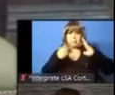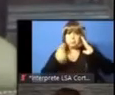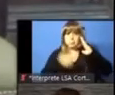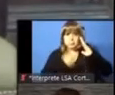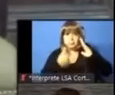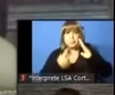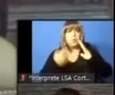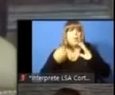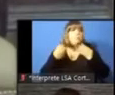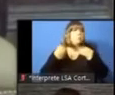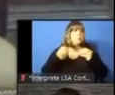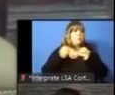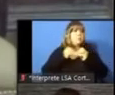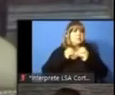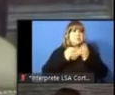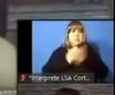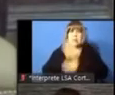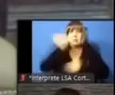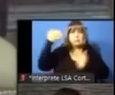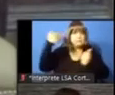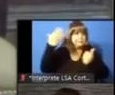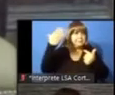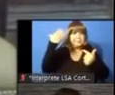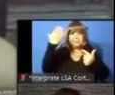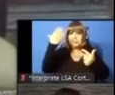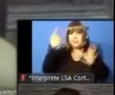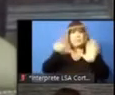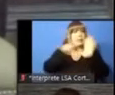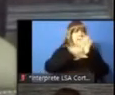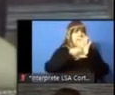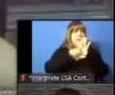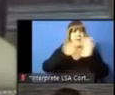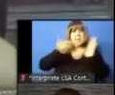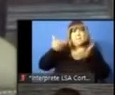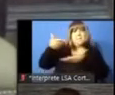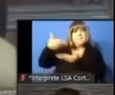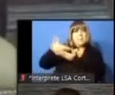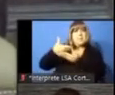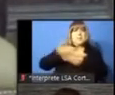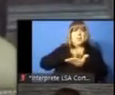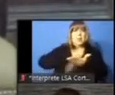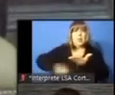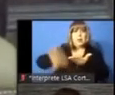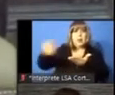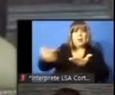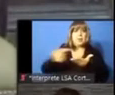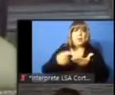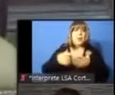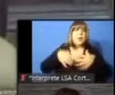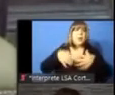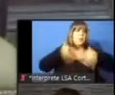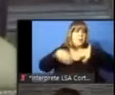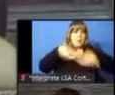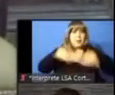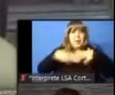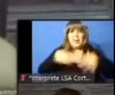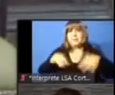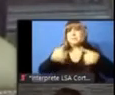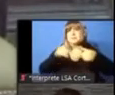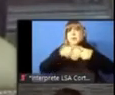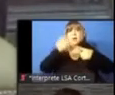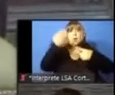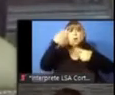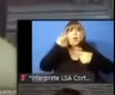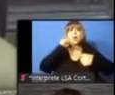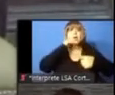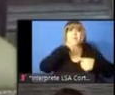forma permanente, y todas las leyes que pidió el gobernador, ya sean de emergencia, el Banco de Vino,